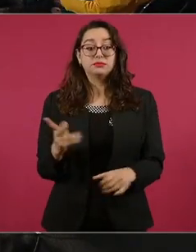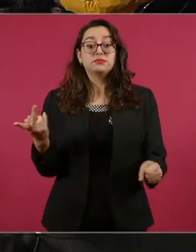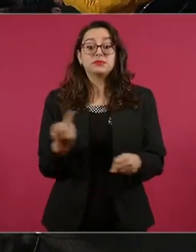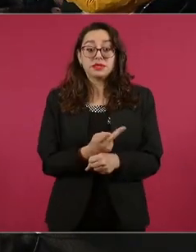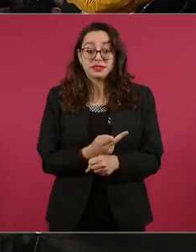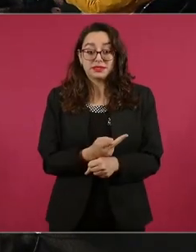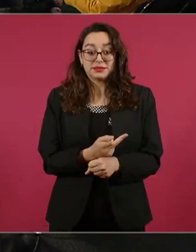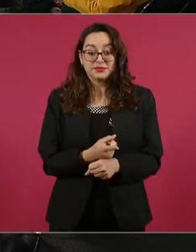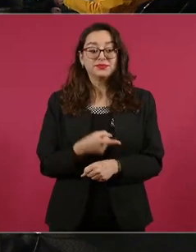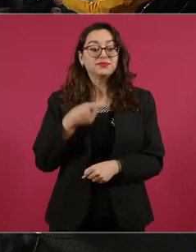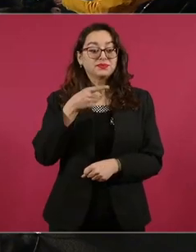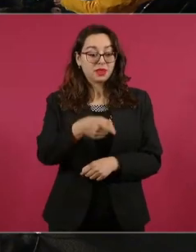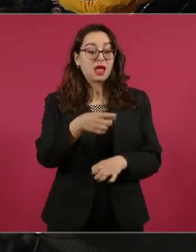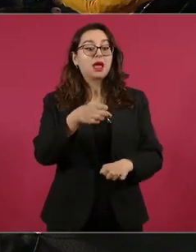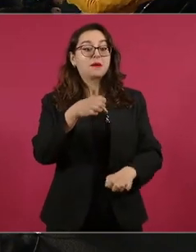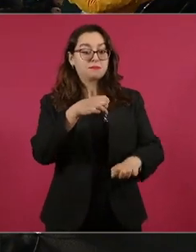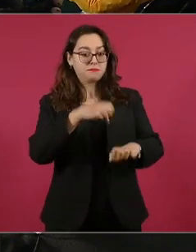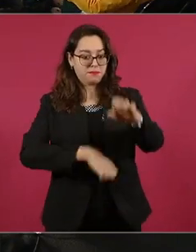que se dedican a eso